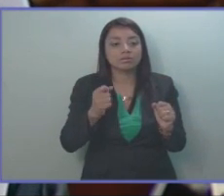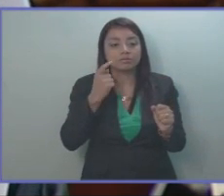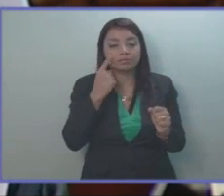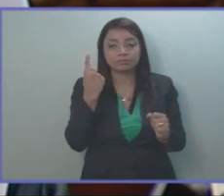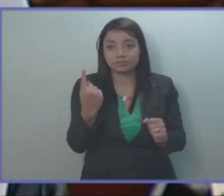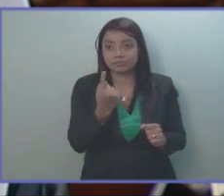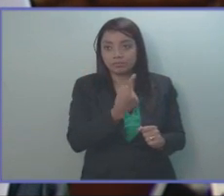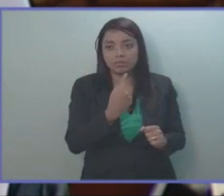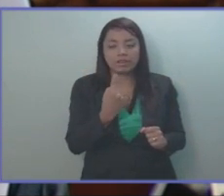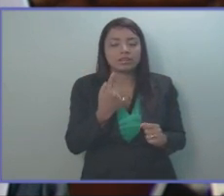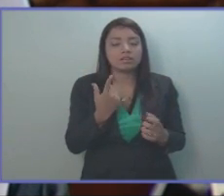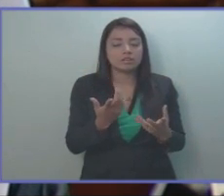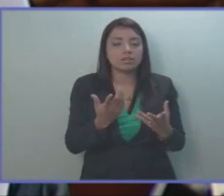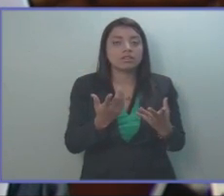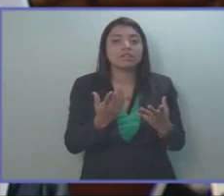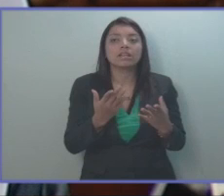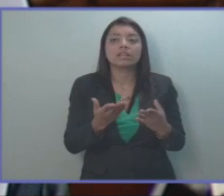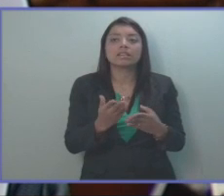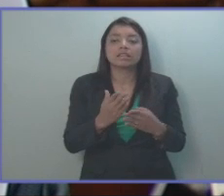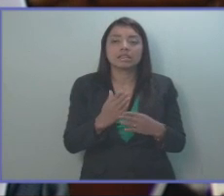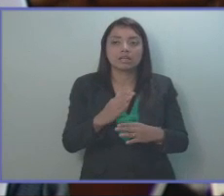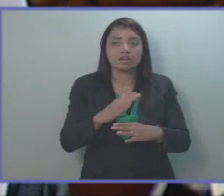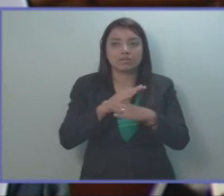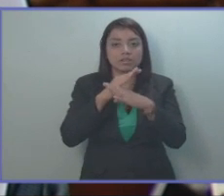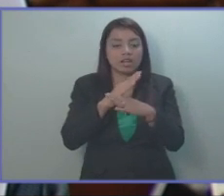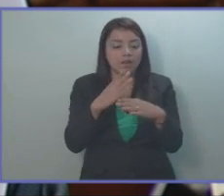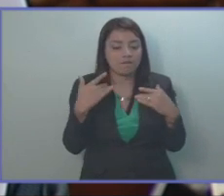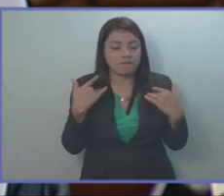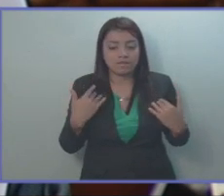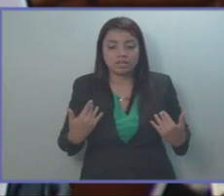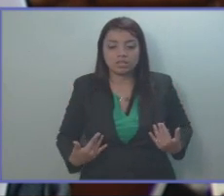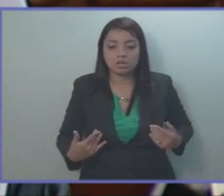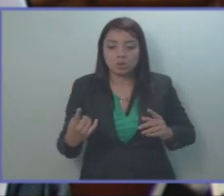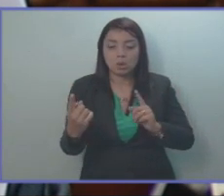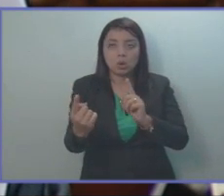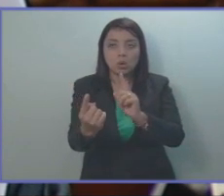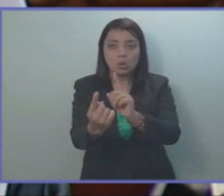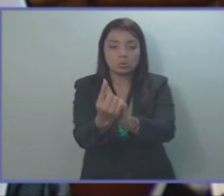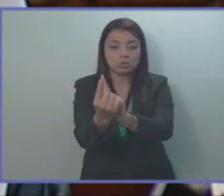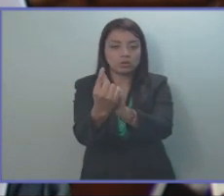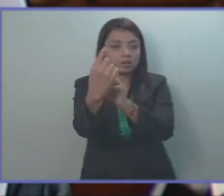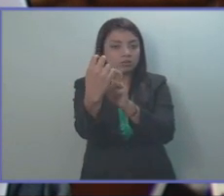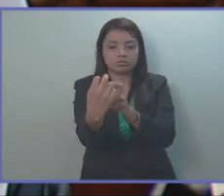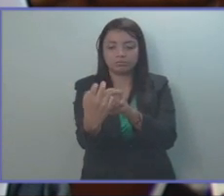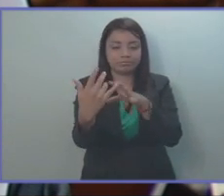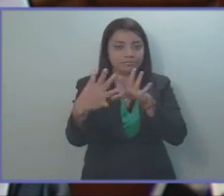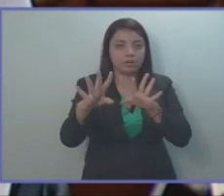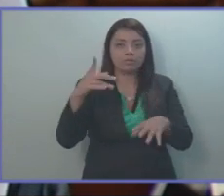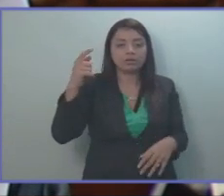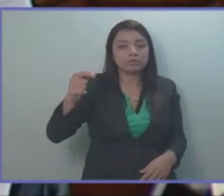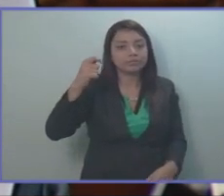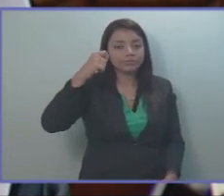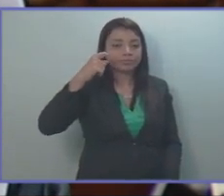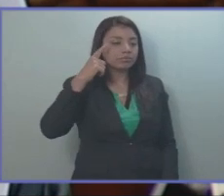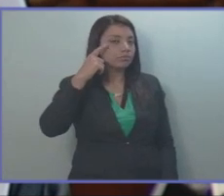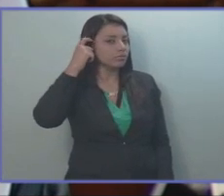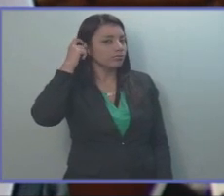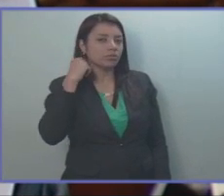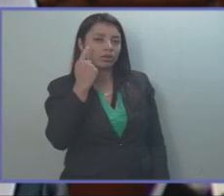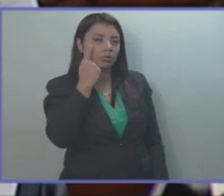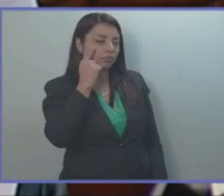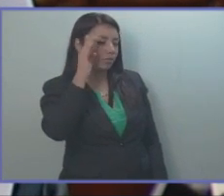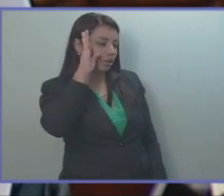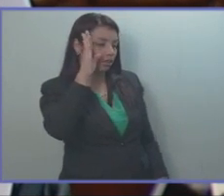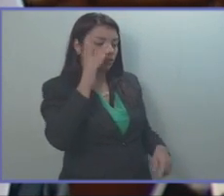con separación que evite el contacto físico y controlada a través de medios